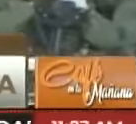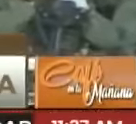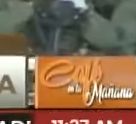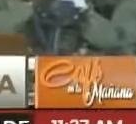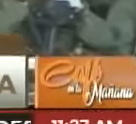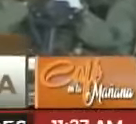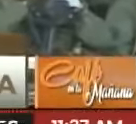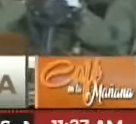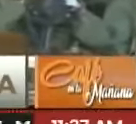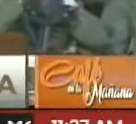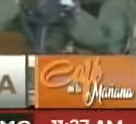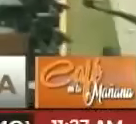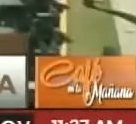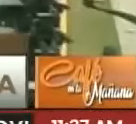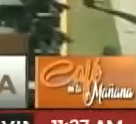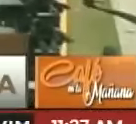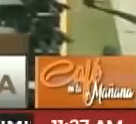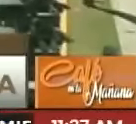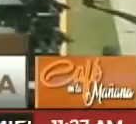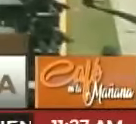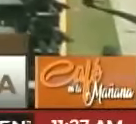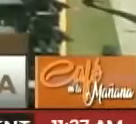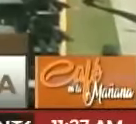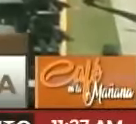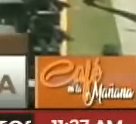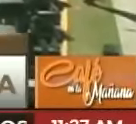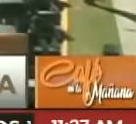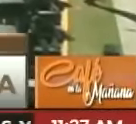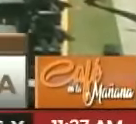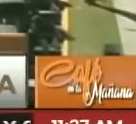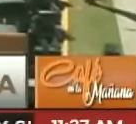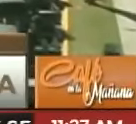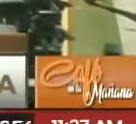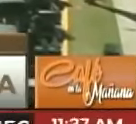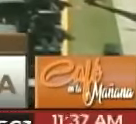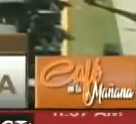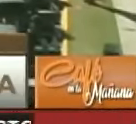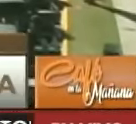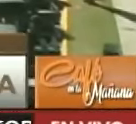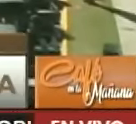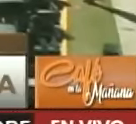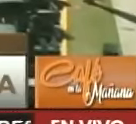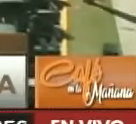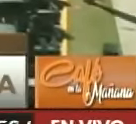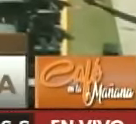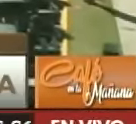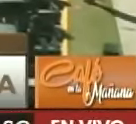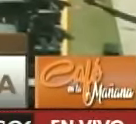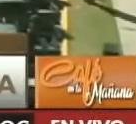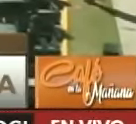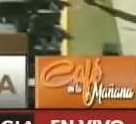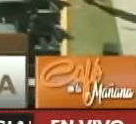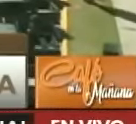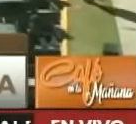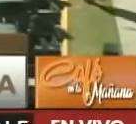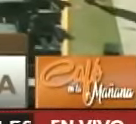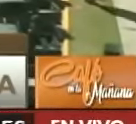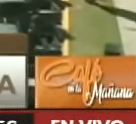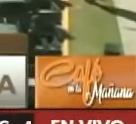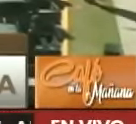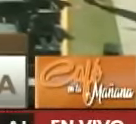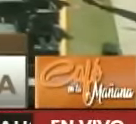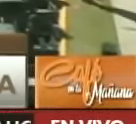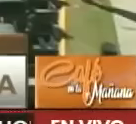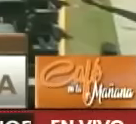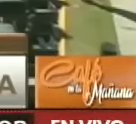que va a ocurrir el 3 de diciembre. ¿Qué va a ocurrir? Que millones de venezolanas y venezolanas